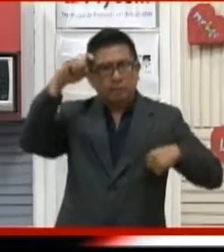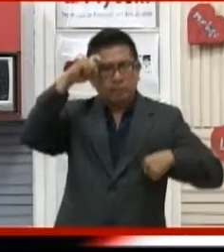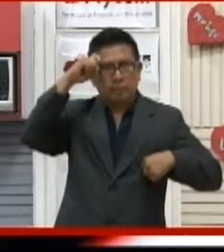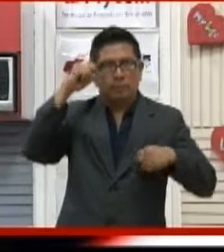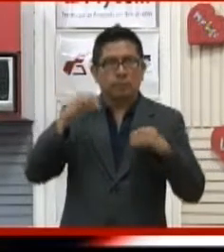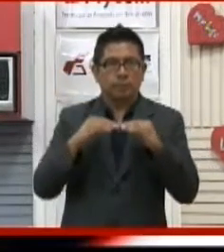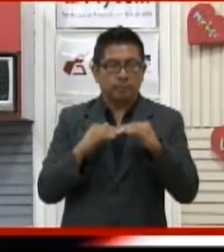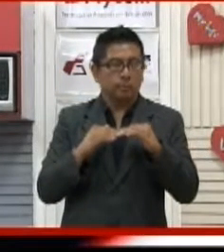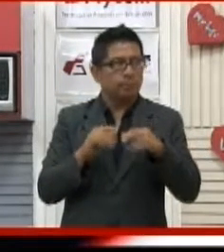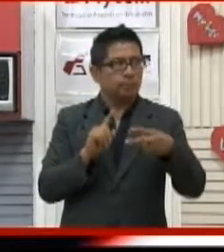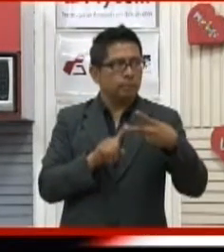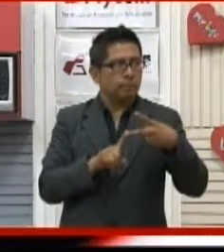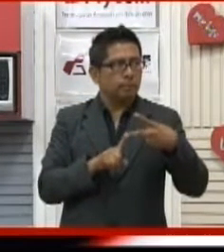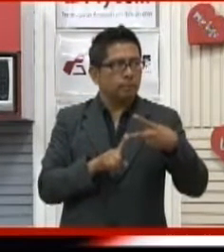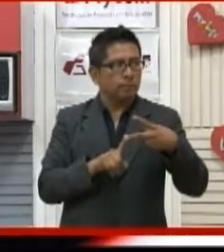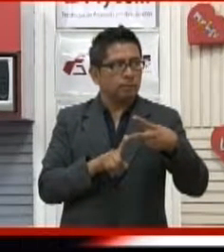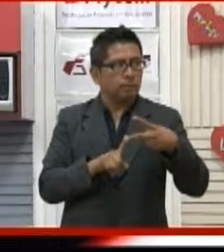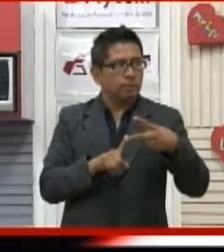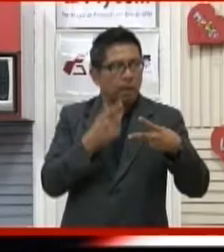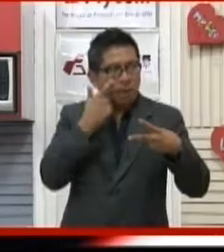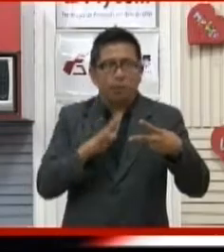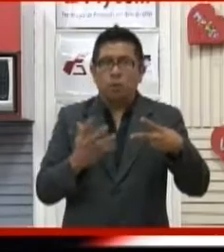pues